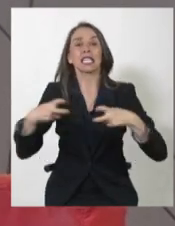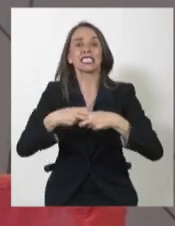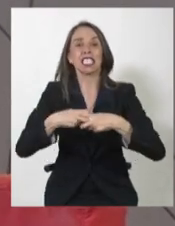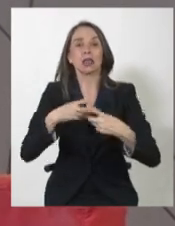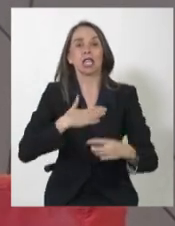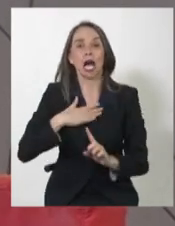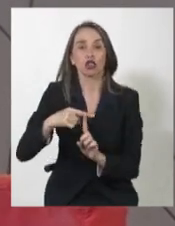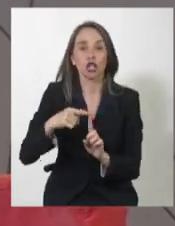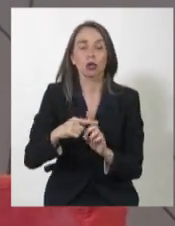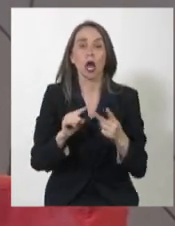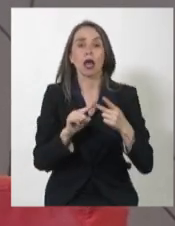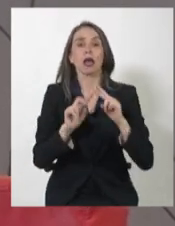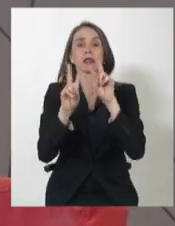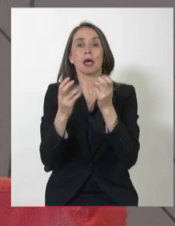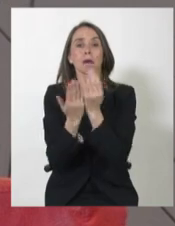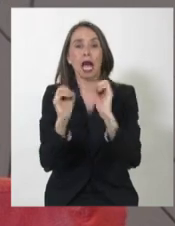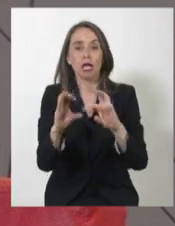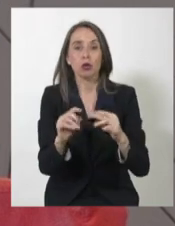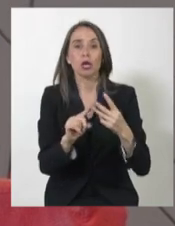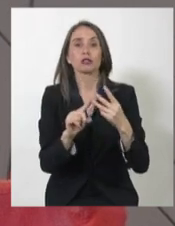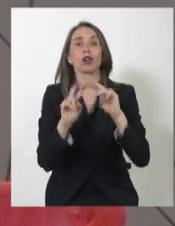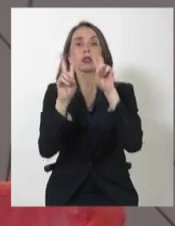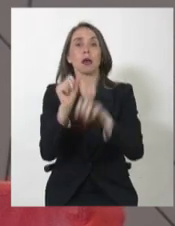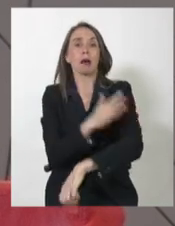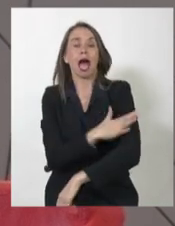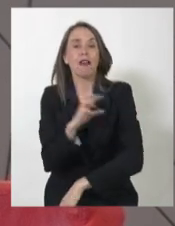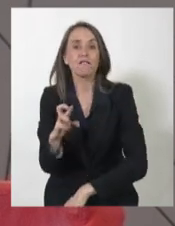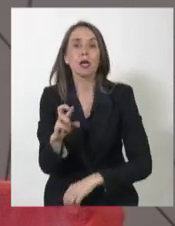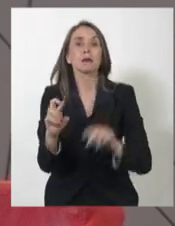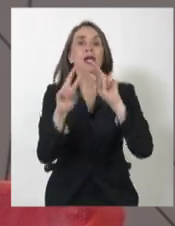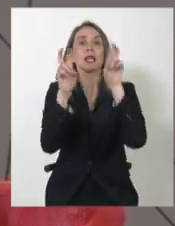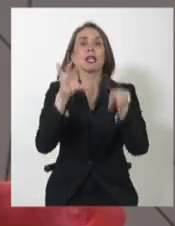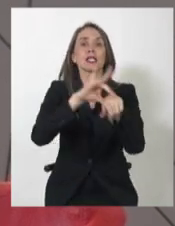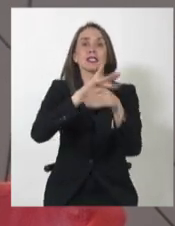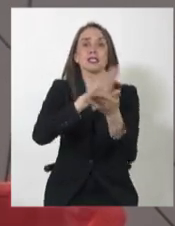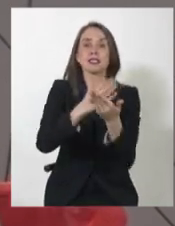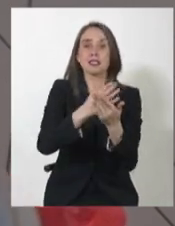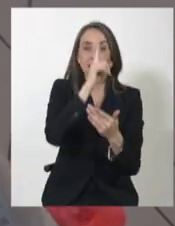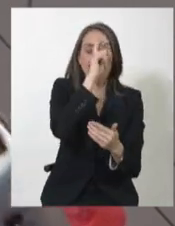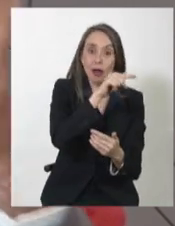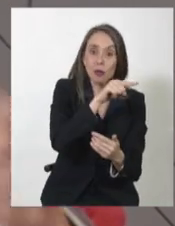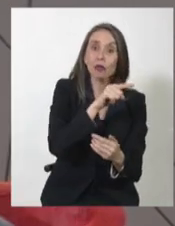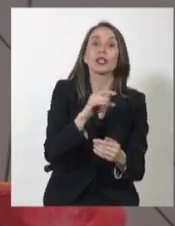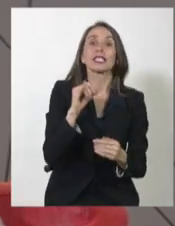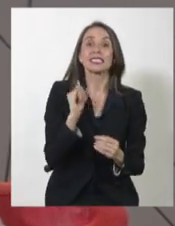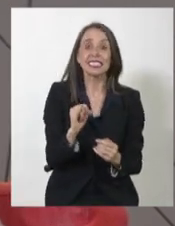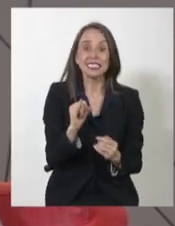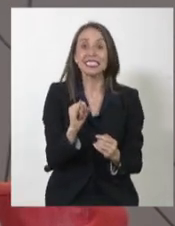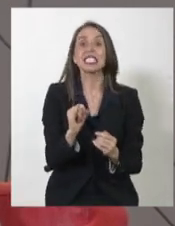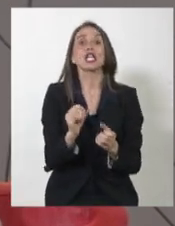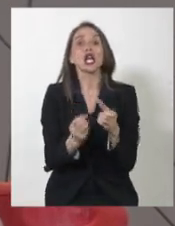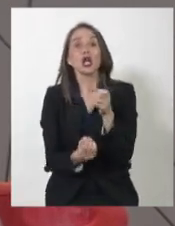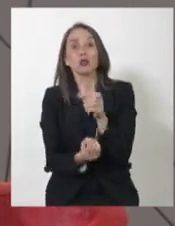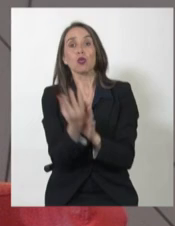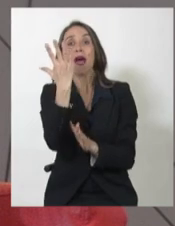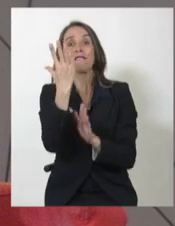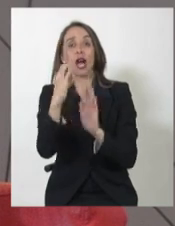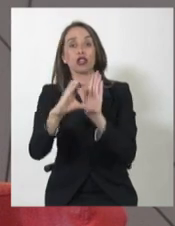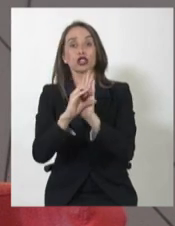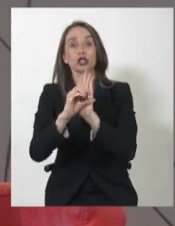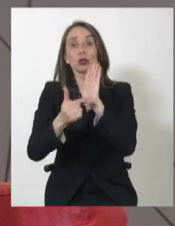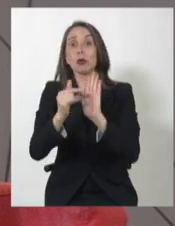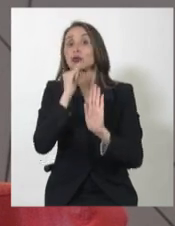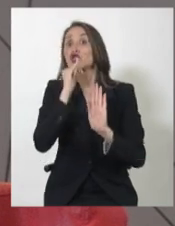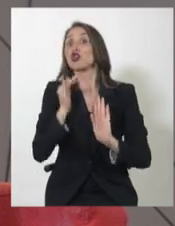en materia de educación, ahora en materia de FP, en el sistema sanitario. Entonces, si es que llegamos a tener una nueva Constitución, que tampoco lo